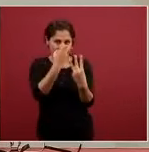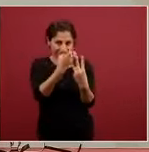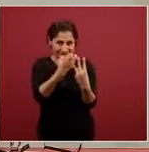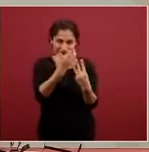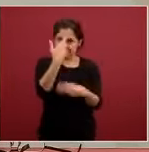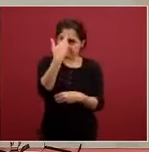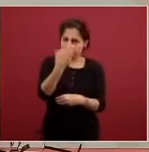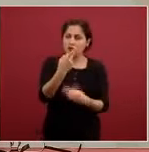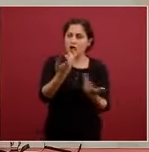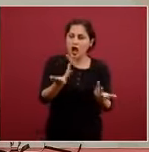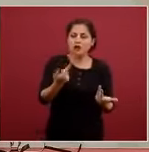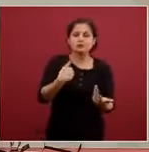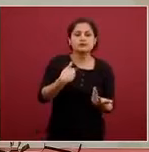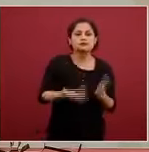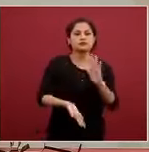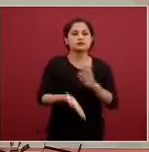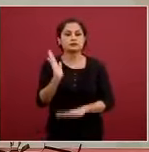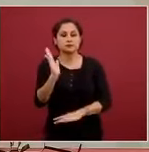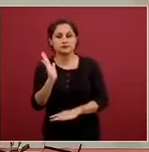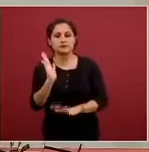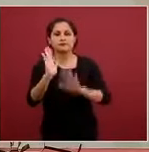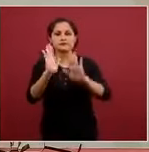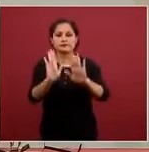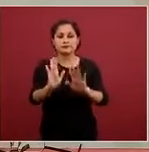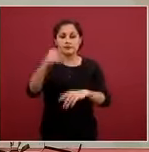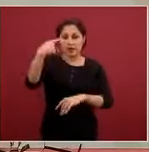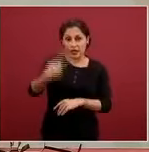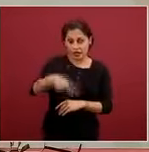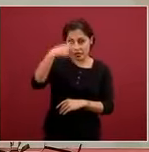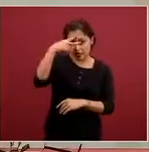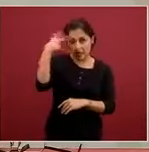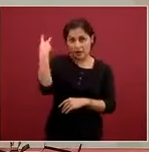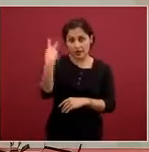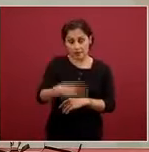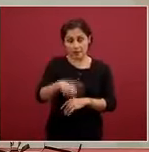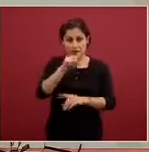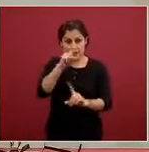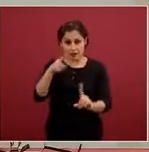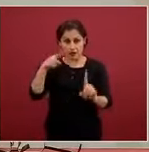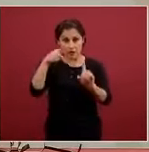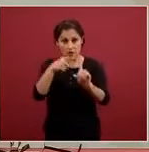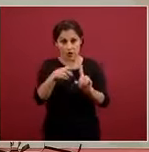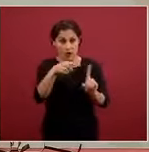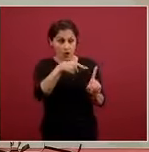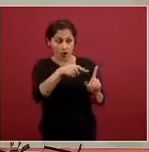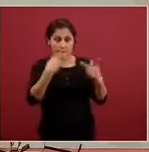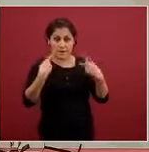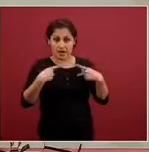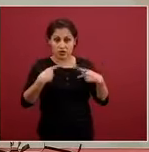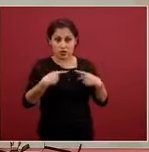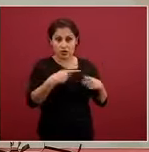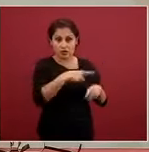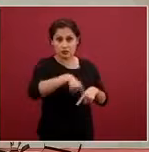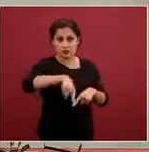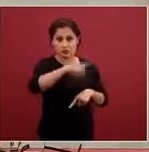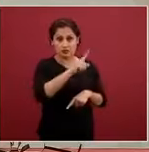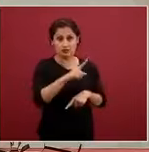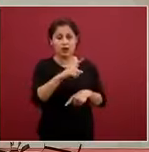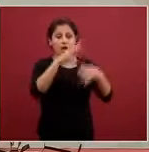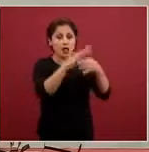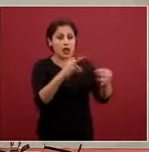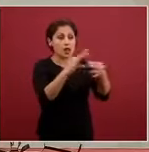más frecuentes. Las intervenciones en México no van dirigidas al individuo, diferente a lo que hemos visto en